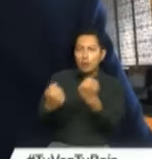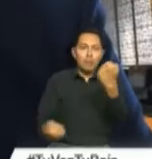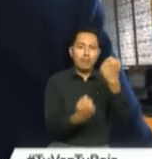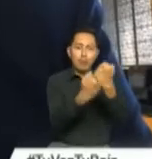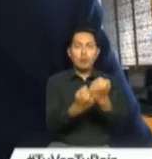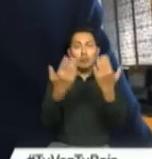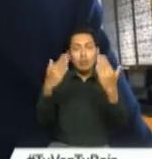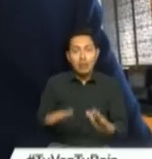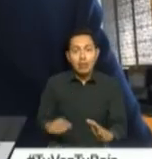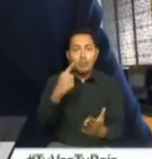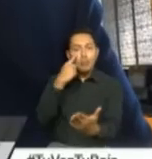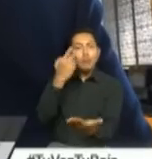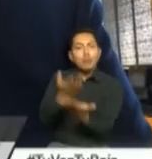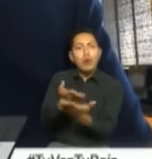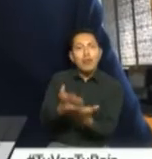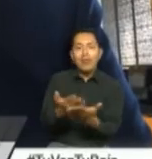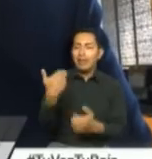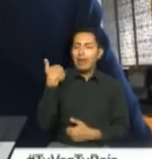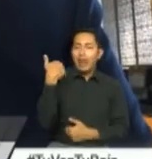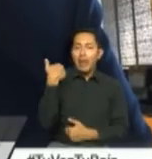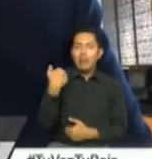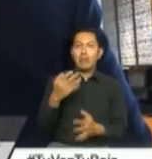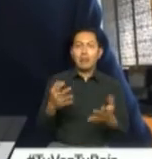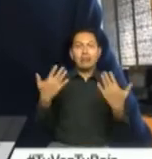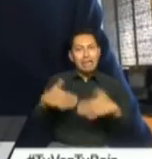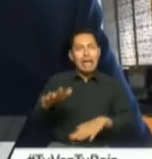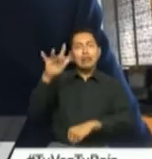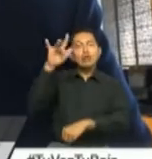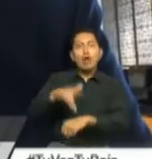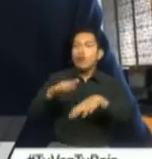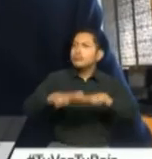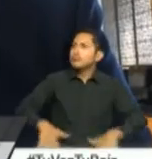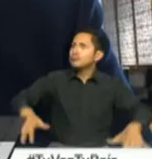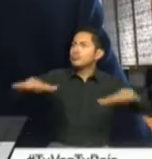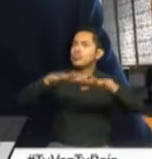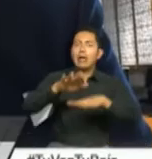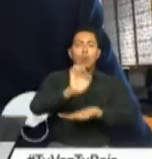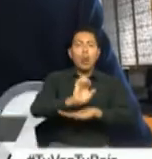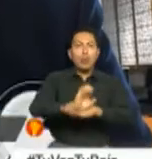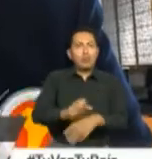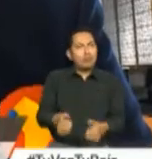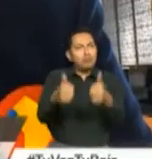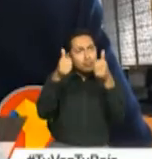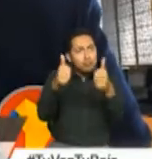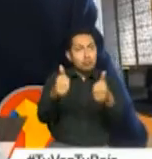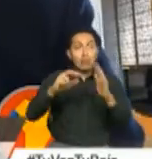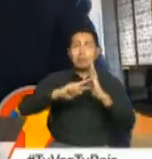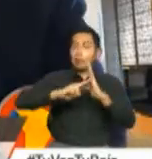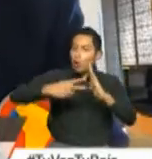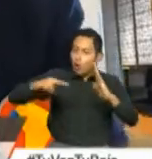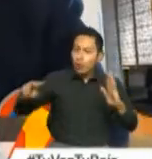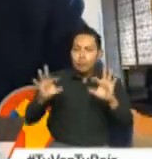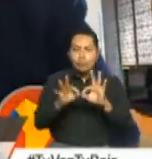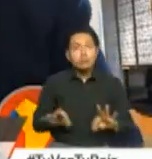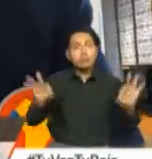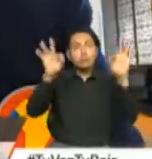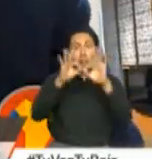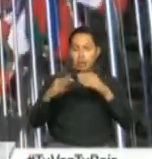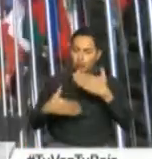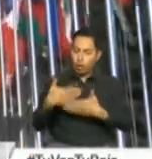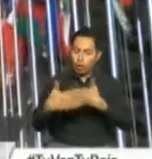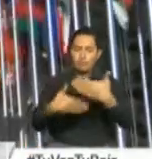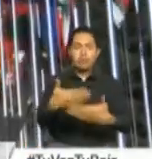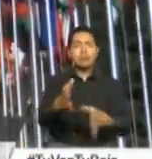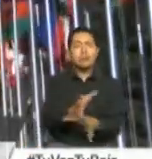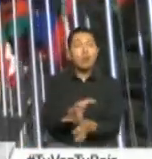ya evidencias tangibles de la misma en nuestro país, con tecnología de punta que va a ayudar a los procesos de